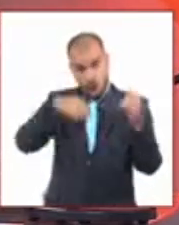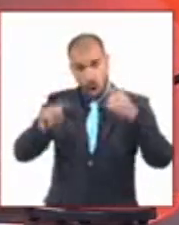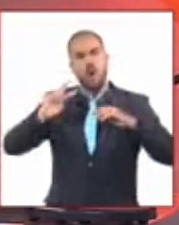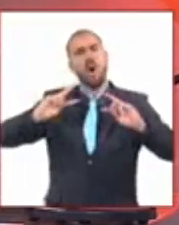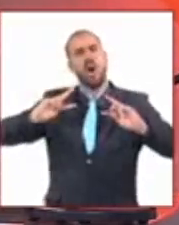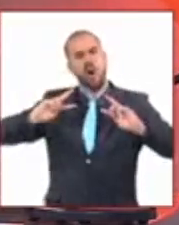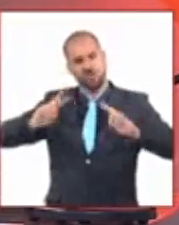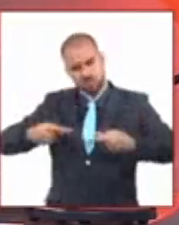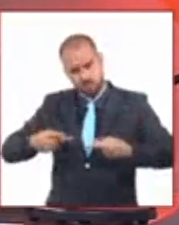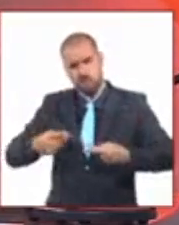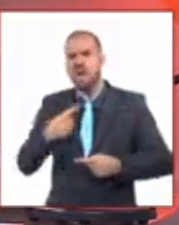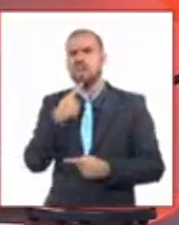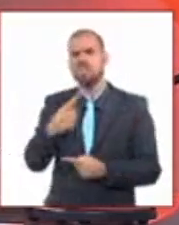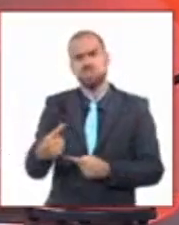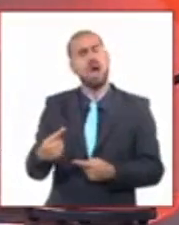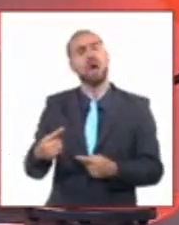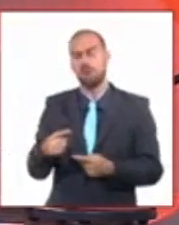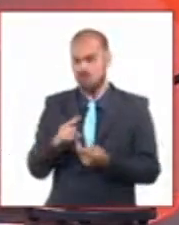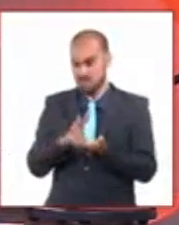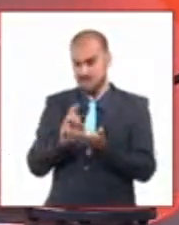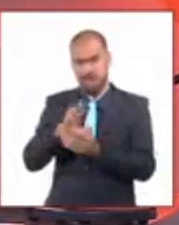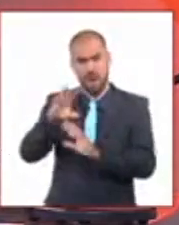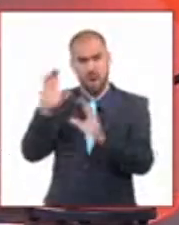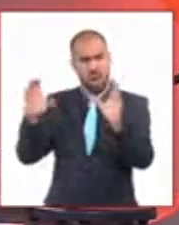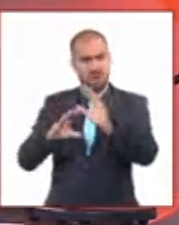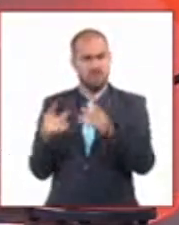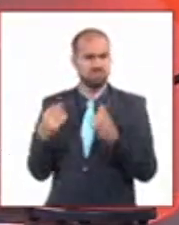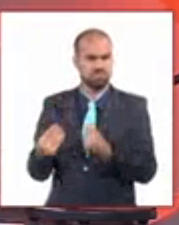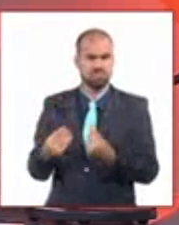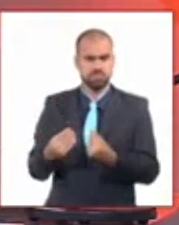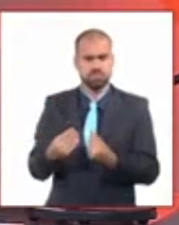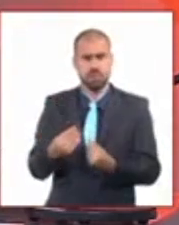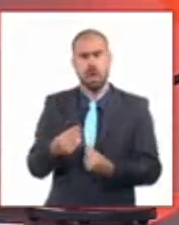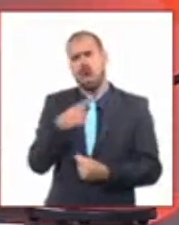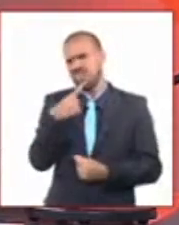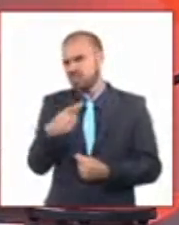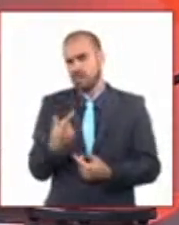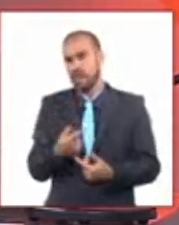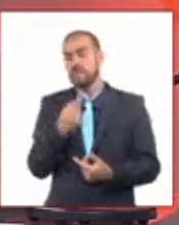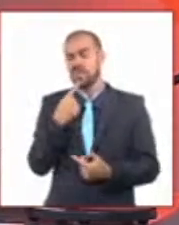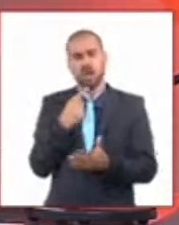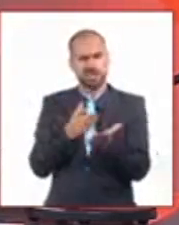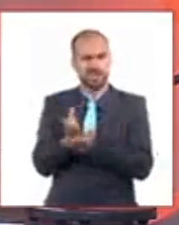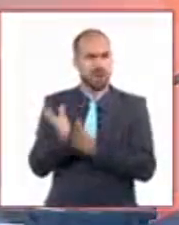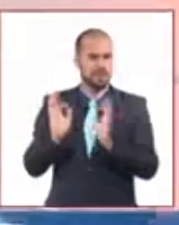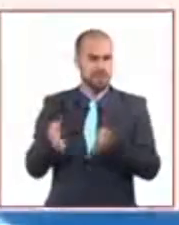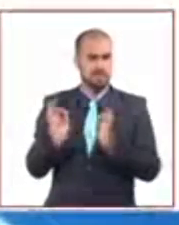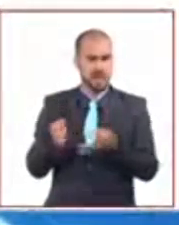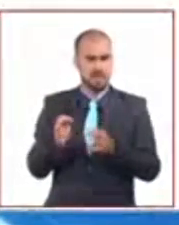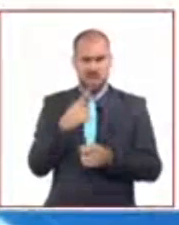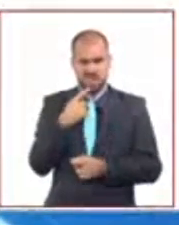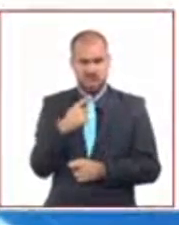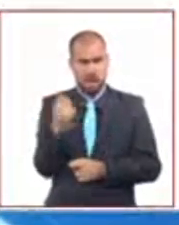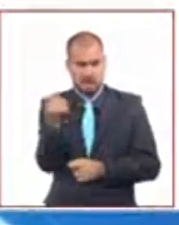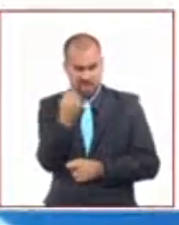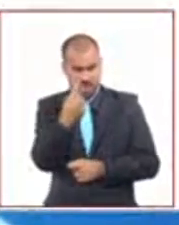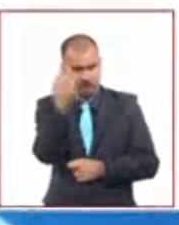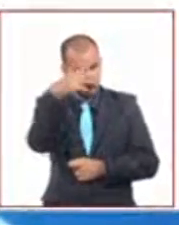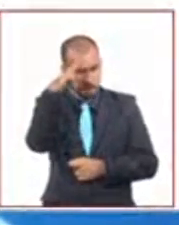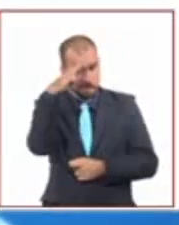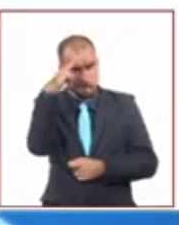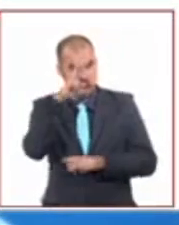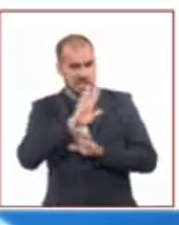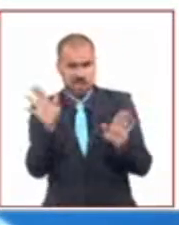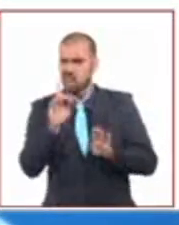las exclusiones en esta cumbre y decía siguen con lo mismo porque no es nada más méxico es el mundo son muchos los